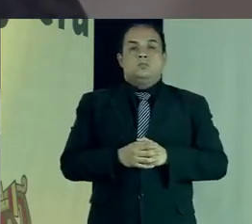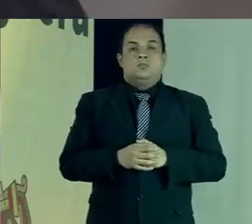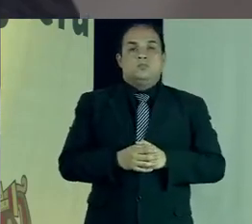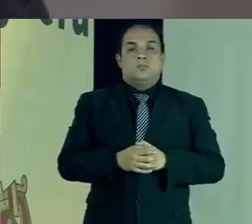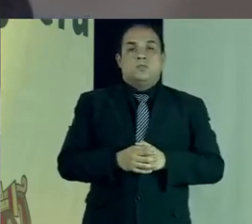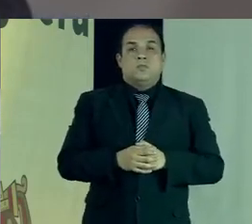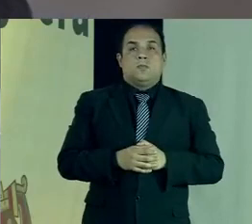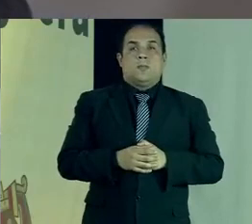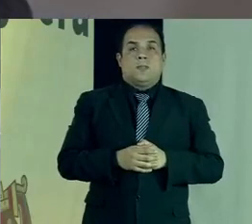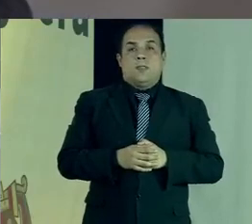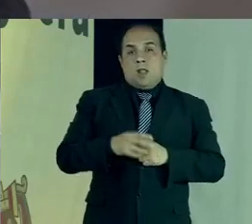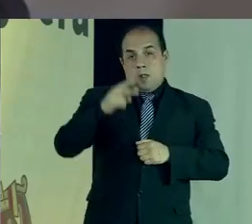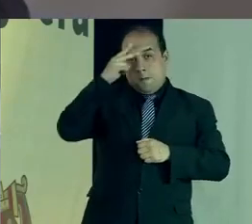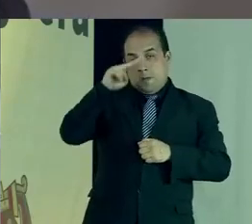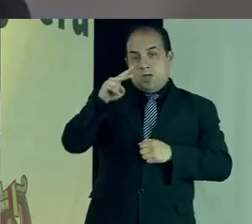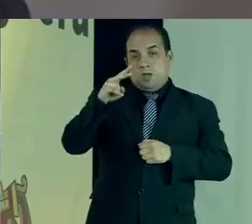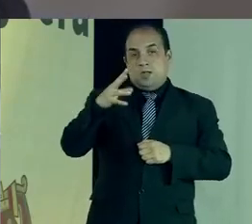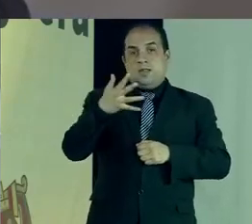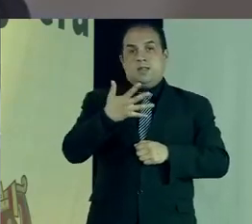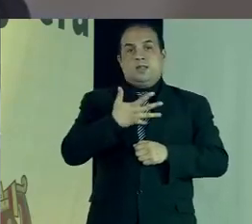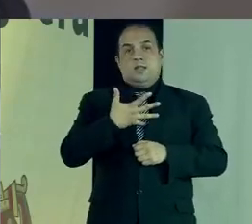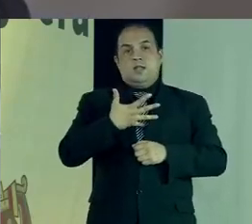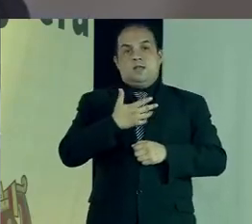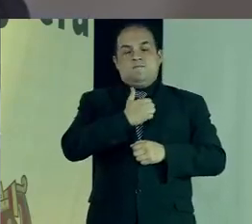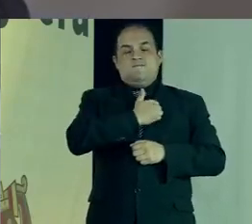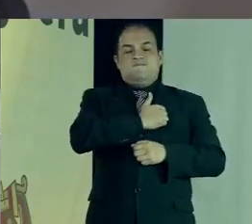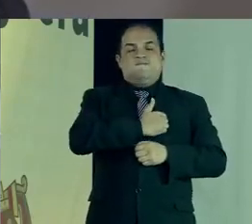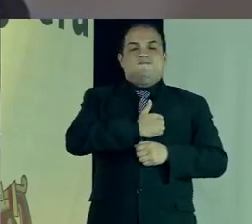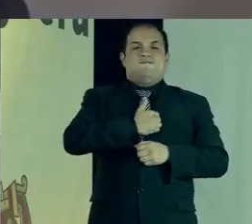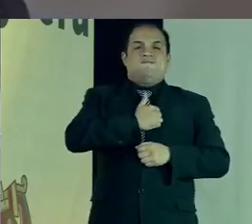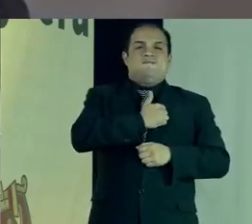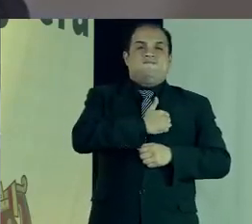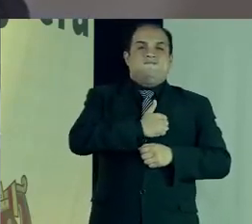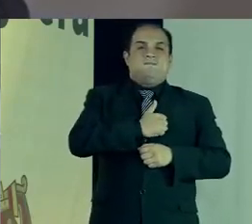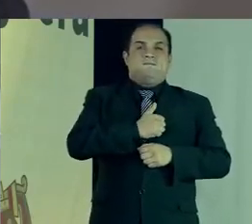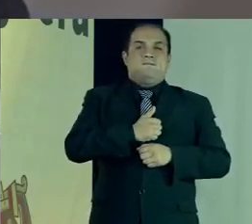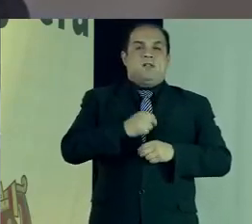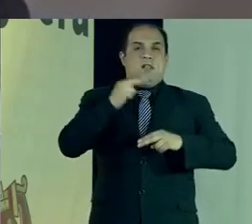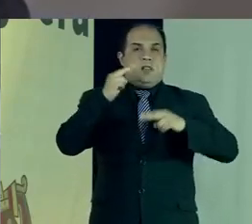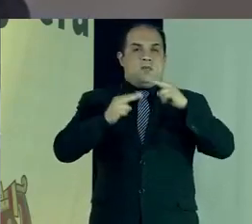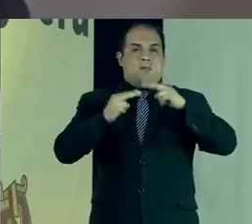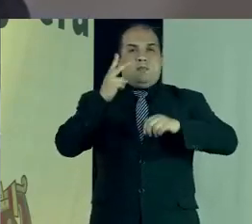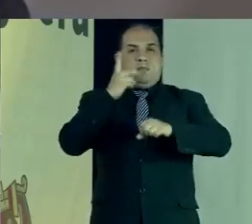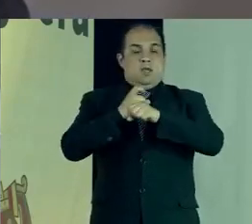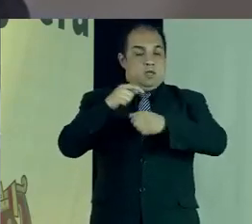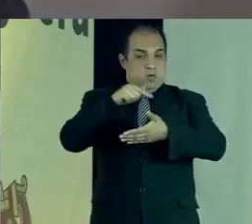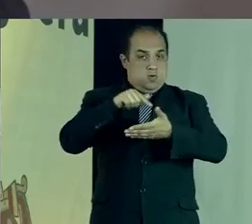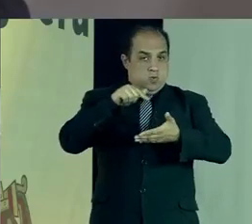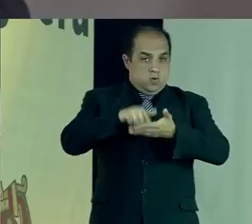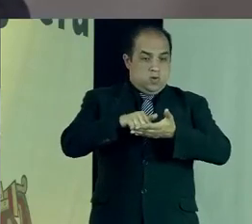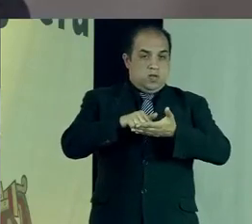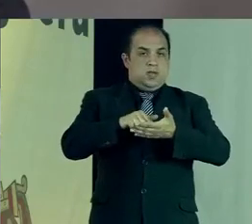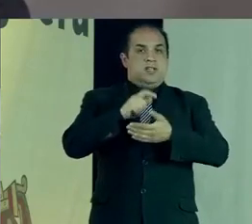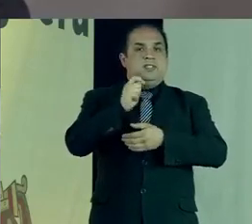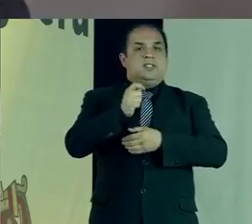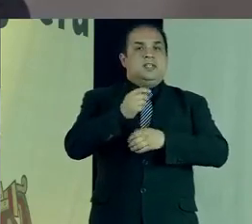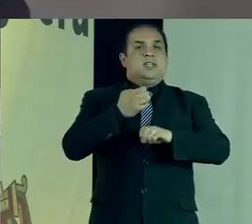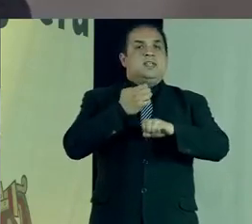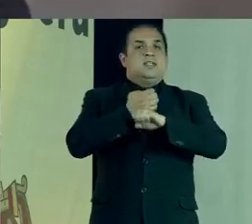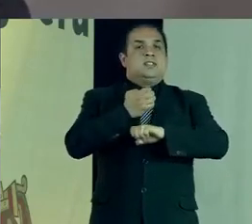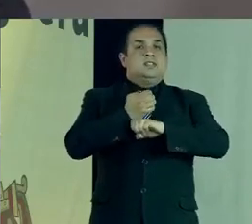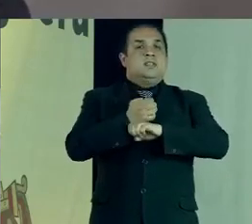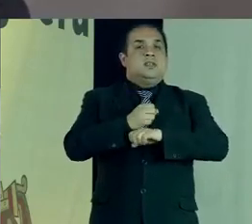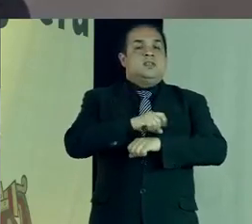que méxico ocupa lamentables condiciones de primer lugar es en el estado de salud deteriorado